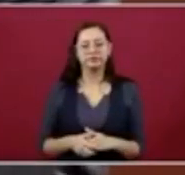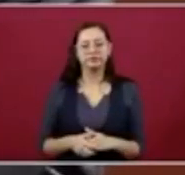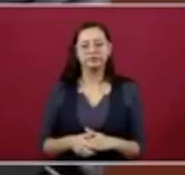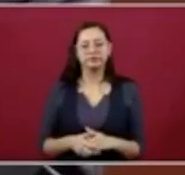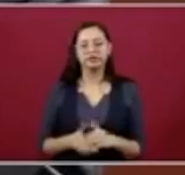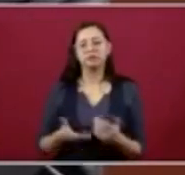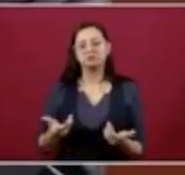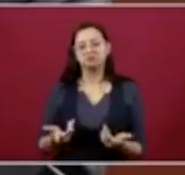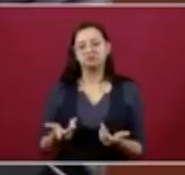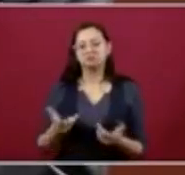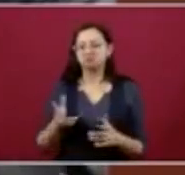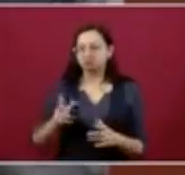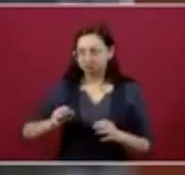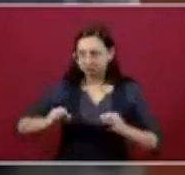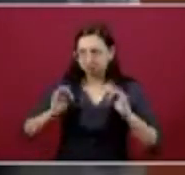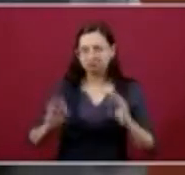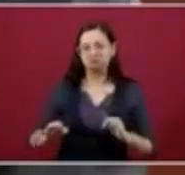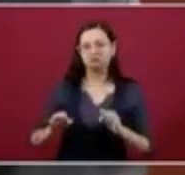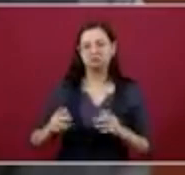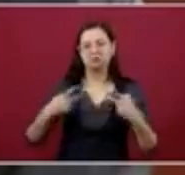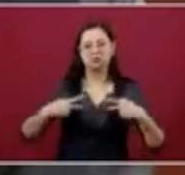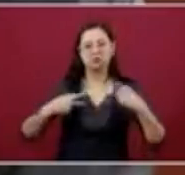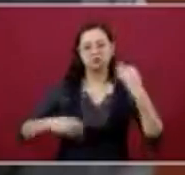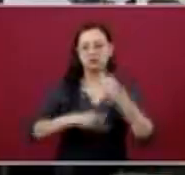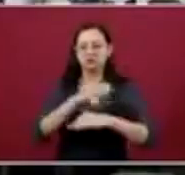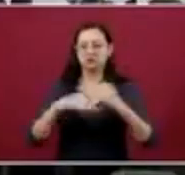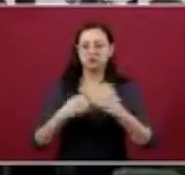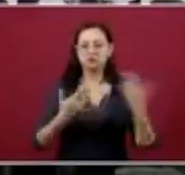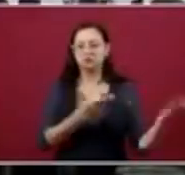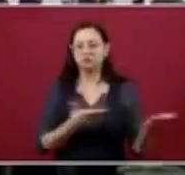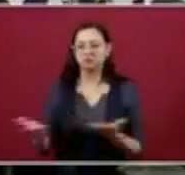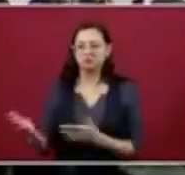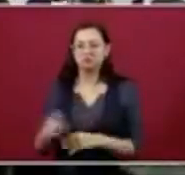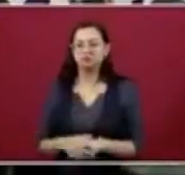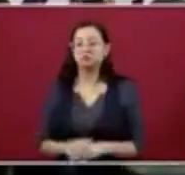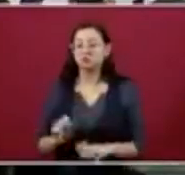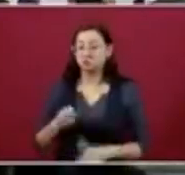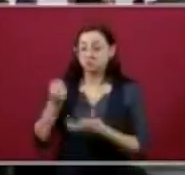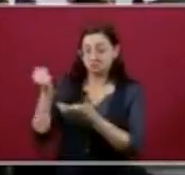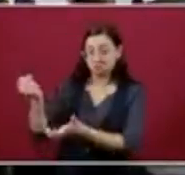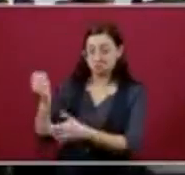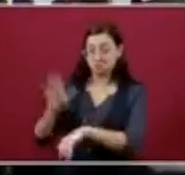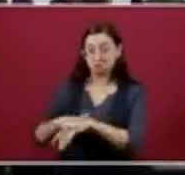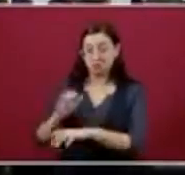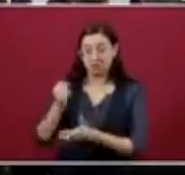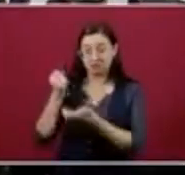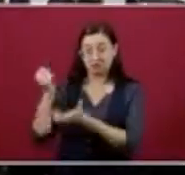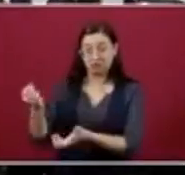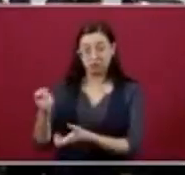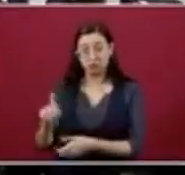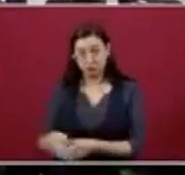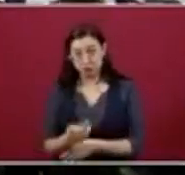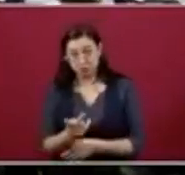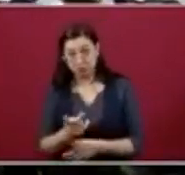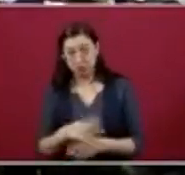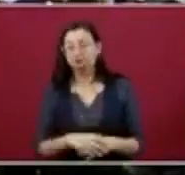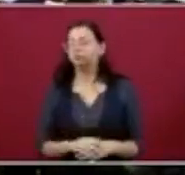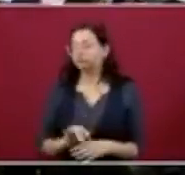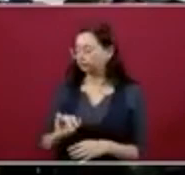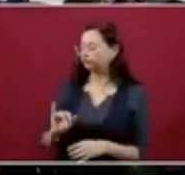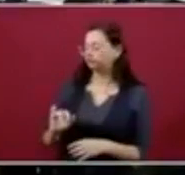posibilidad de atender bien a todo el público. ¿Habrá más recursos entonces, presidente, sí, para el archivo, sí, y para que se haga este tipo, sí, de trabajo?